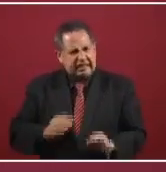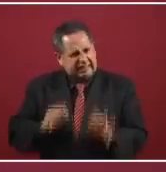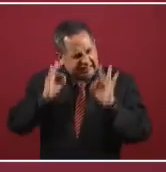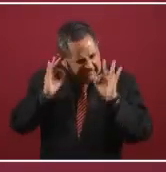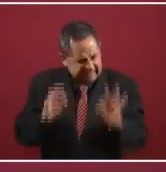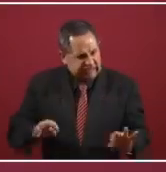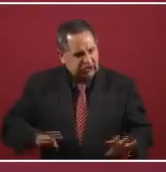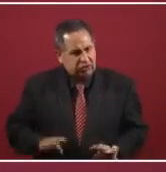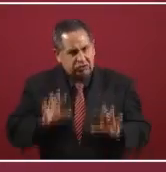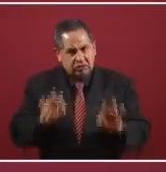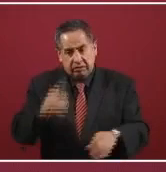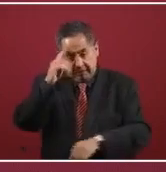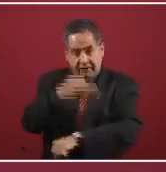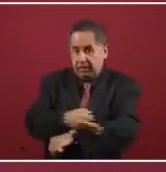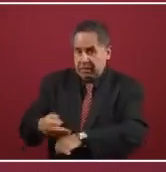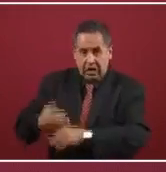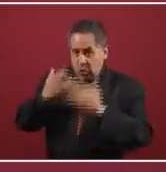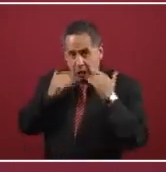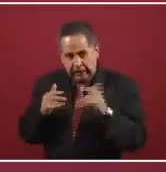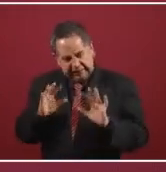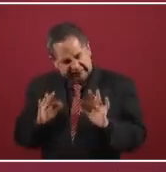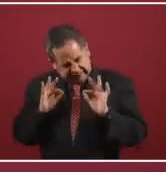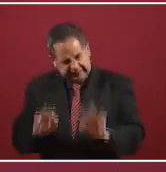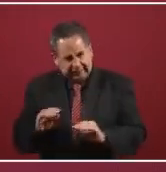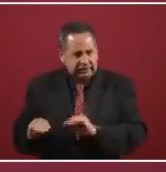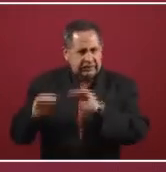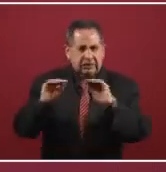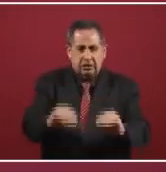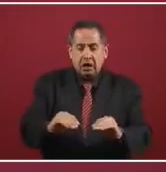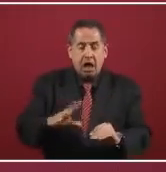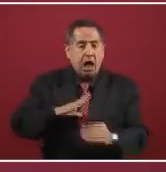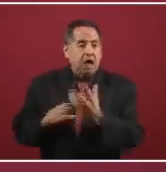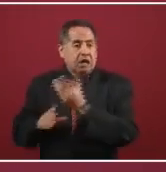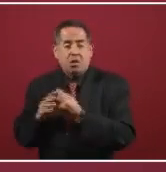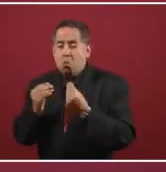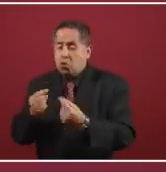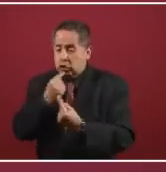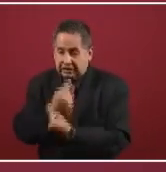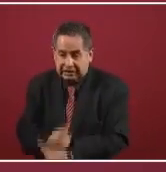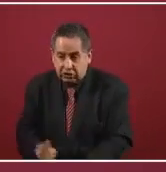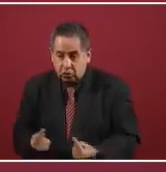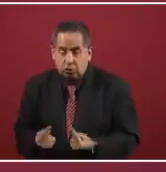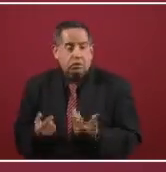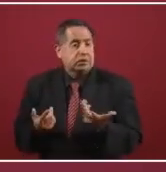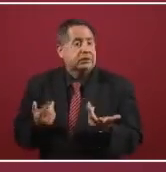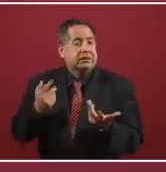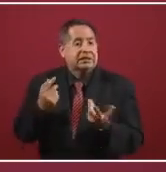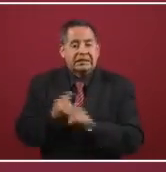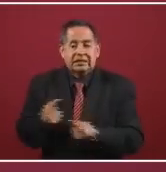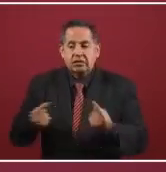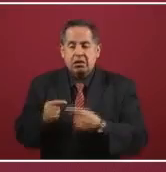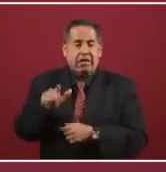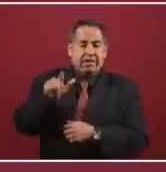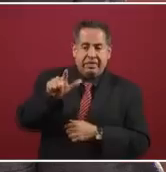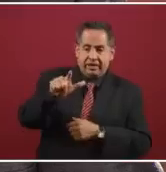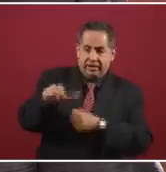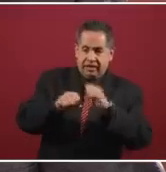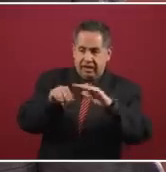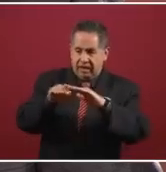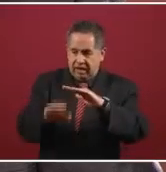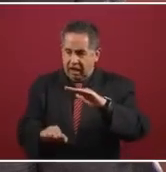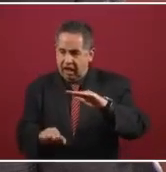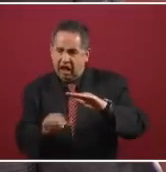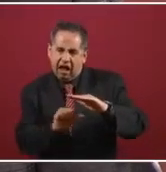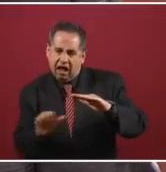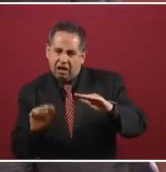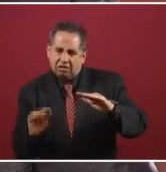familias. No lo hay. Tenemos un flujo inmenso de menores. Ahora, menores puede ser que tenga yo 17 años o menores que